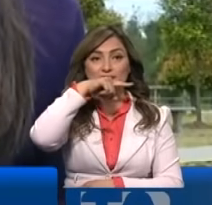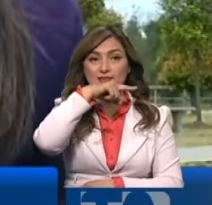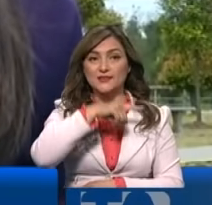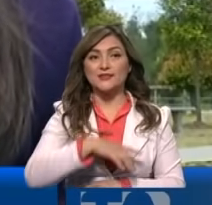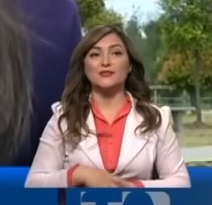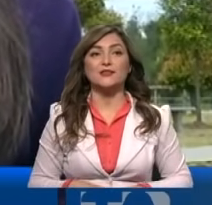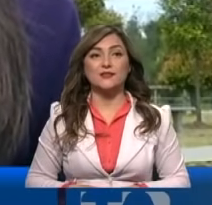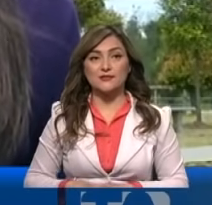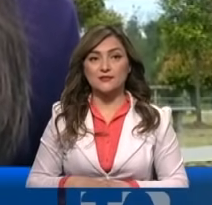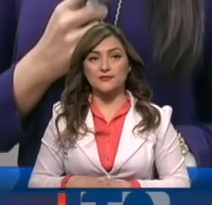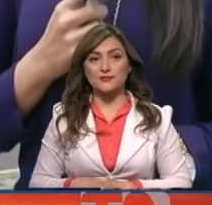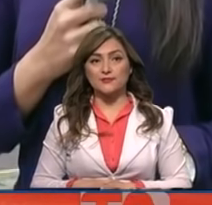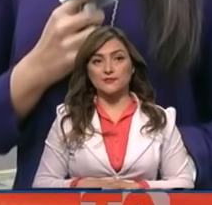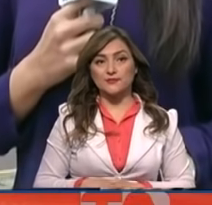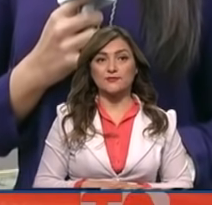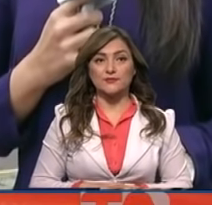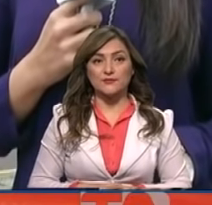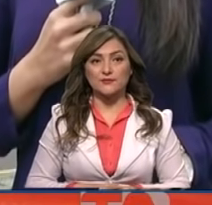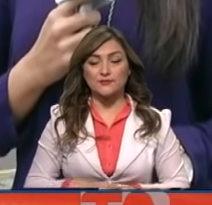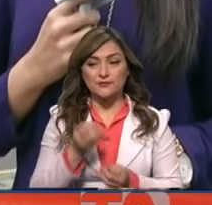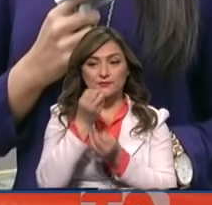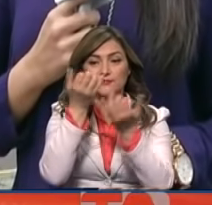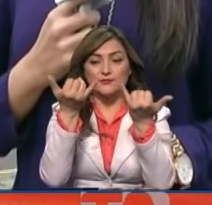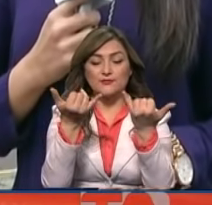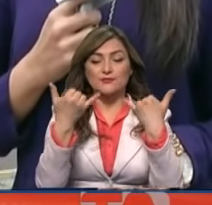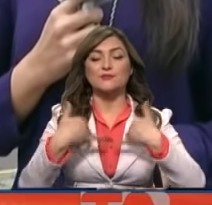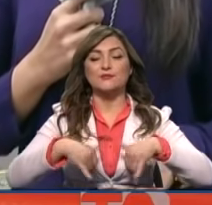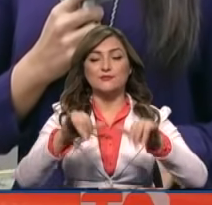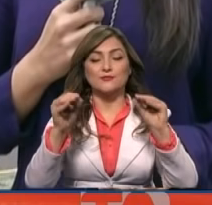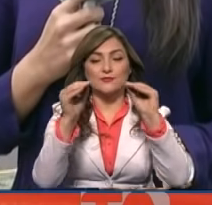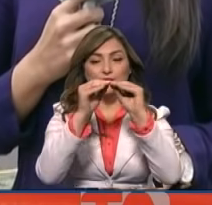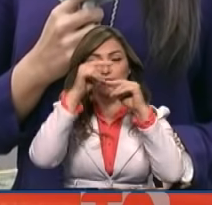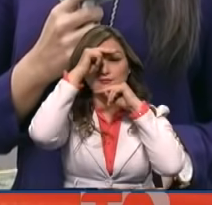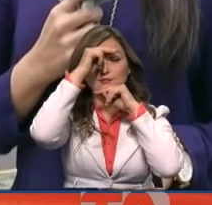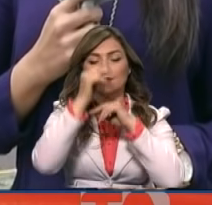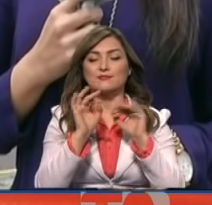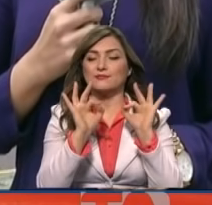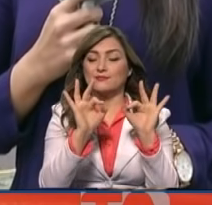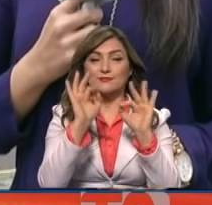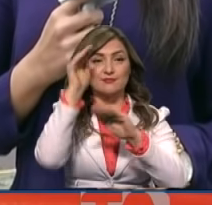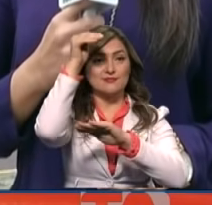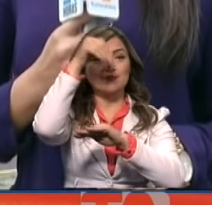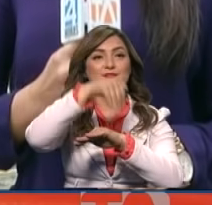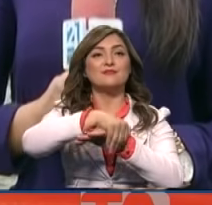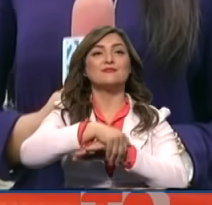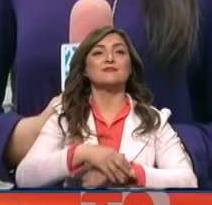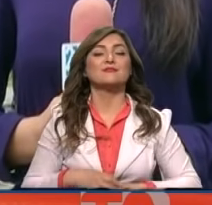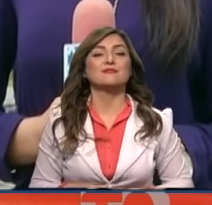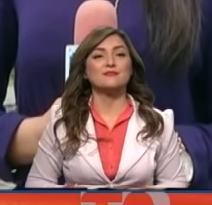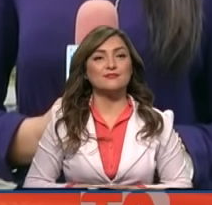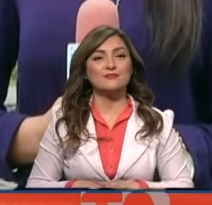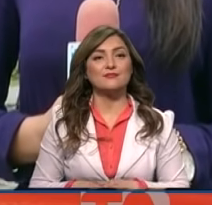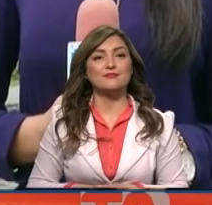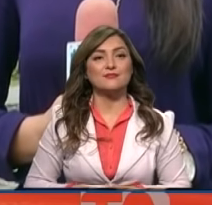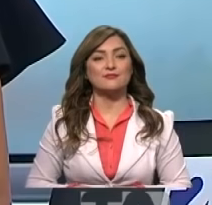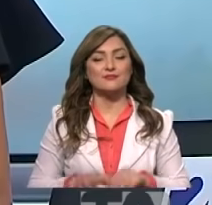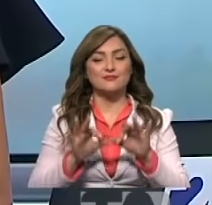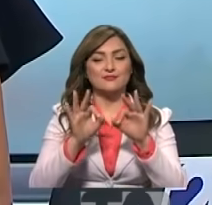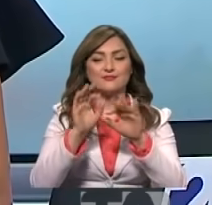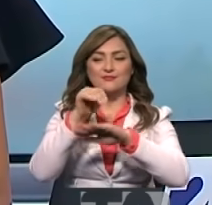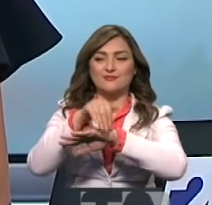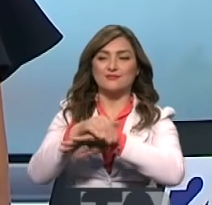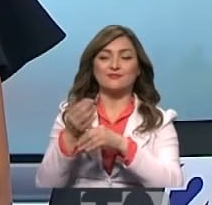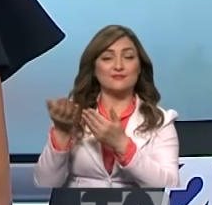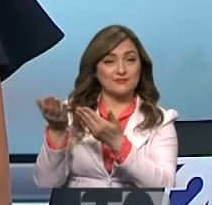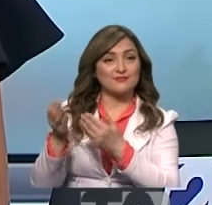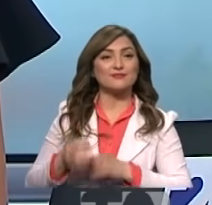Eso es lo que les podemos compartir al momento. Regresamos con ustedes a estudios que tienen más noticias. Una excelente tarde. Una excelente tarde para